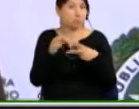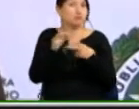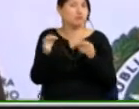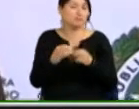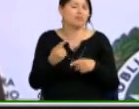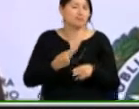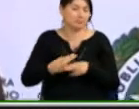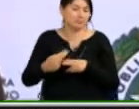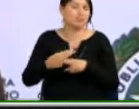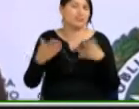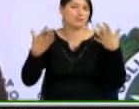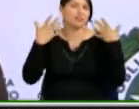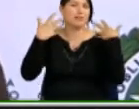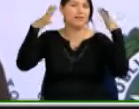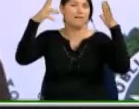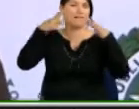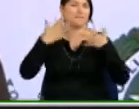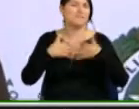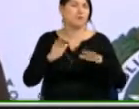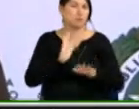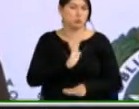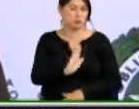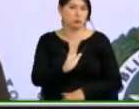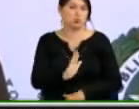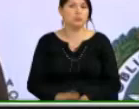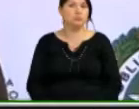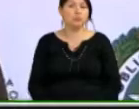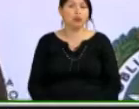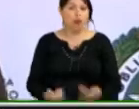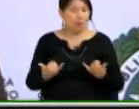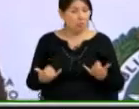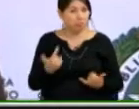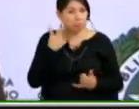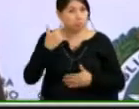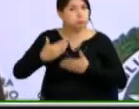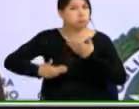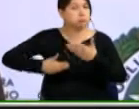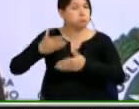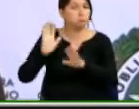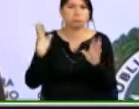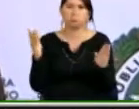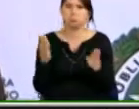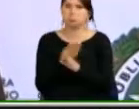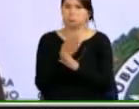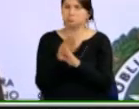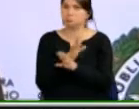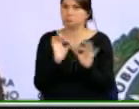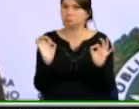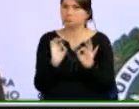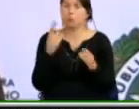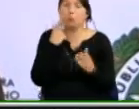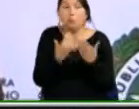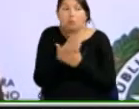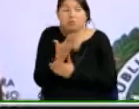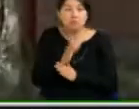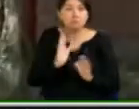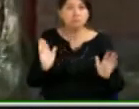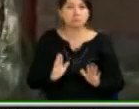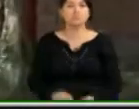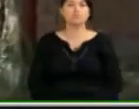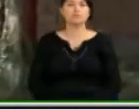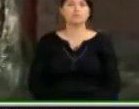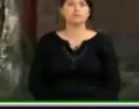municipio se están pues celebrando las festividades, las cuales hasta el momento han transcurrido sin ningún tipo de novedad o algo